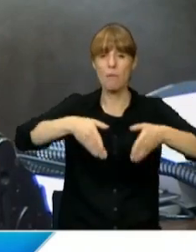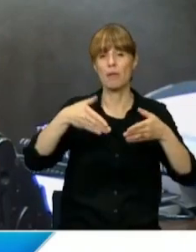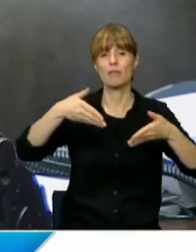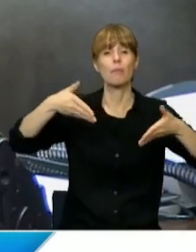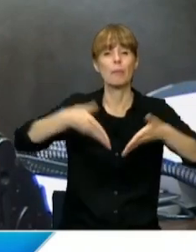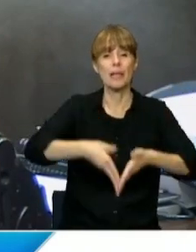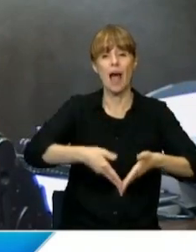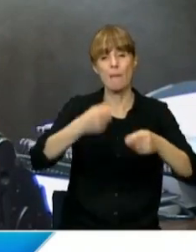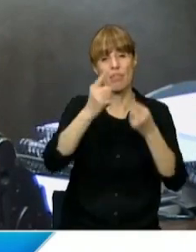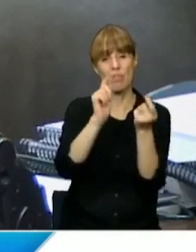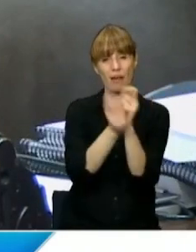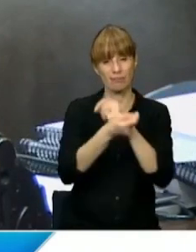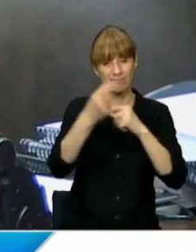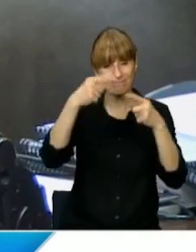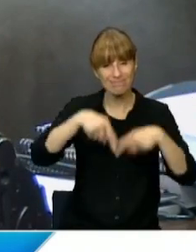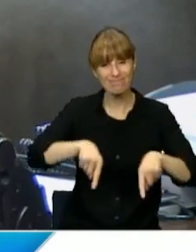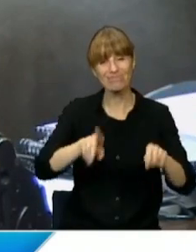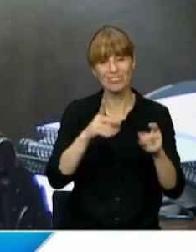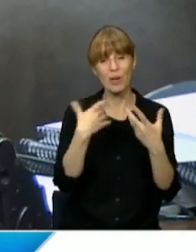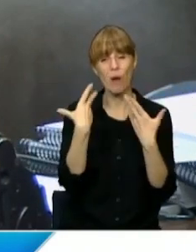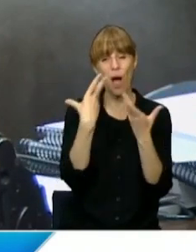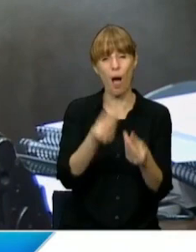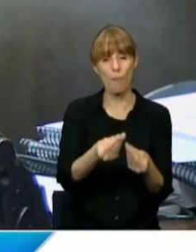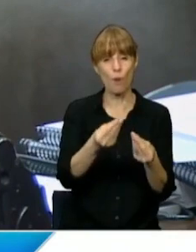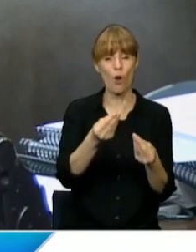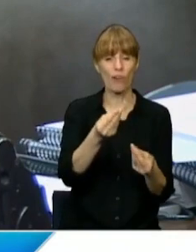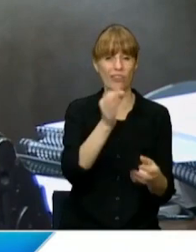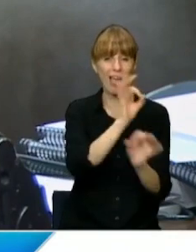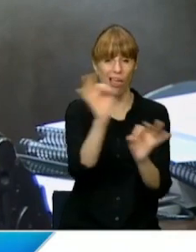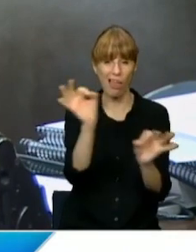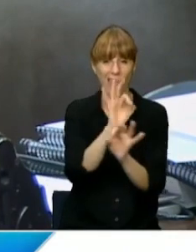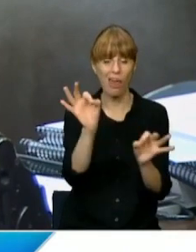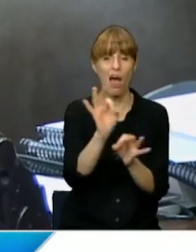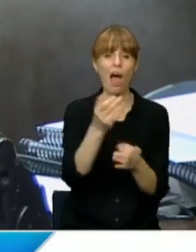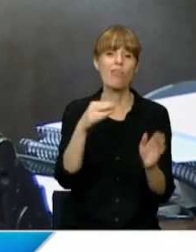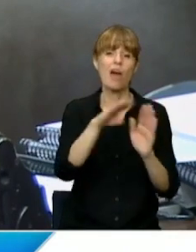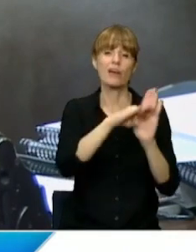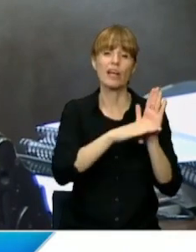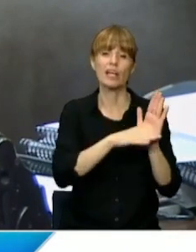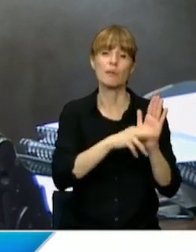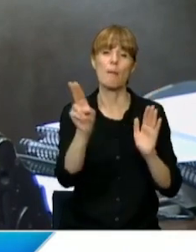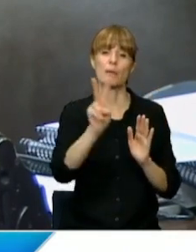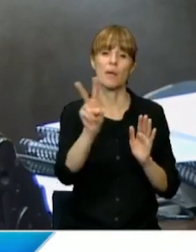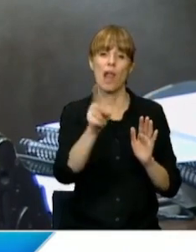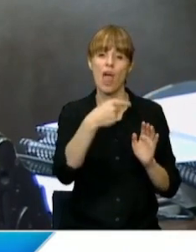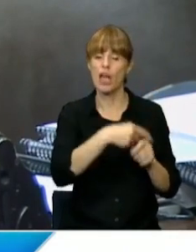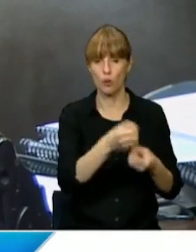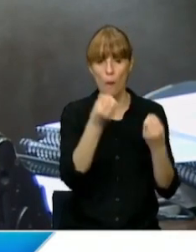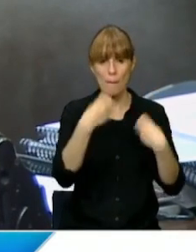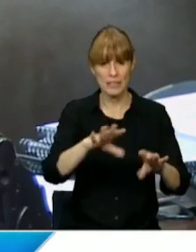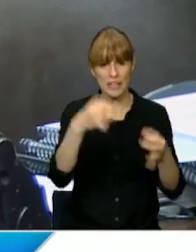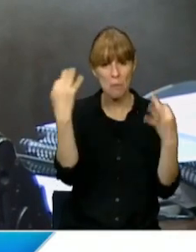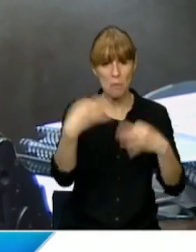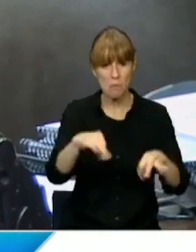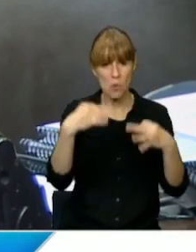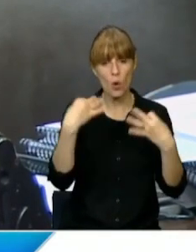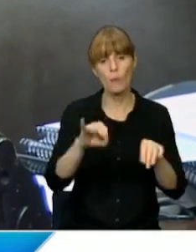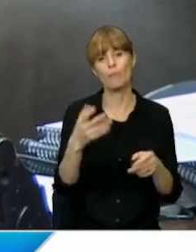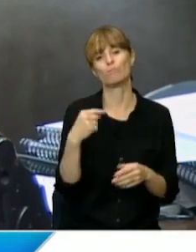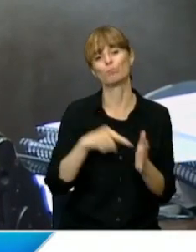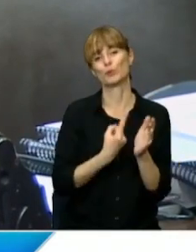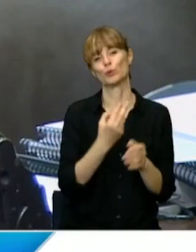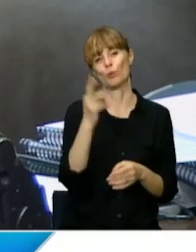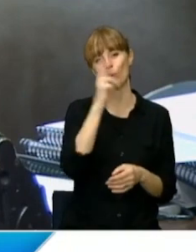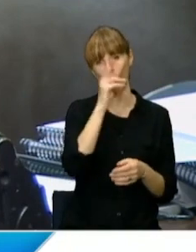que no aportan y a las negligencias del Estado por no terminar con los regímenes de privilegio. Todo mal, empezamos muy bien. Ahora, las mujeres no pueden